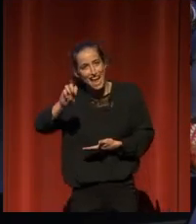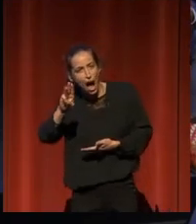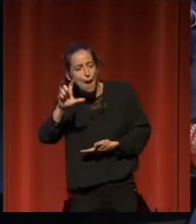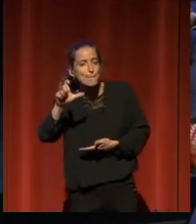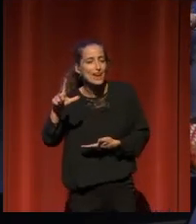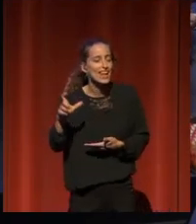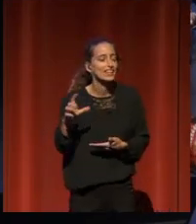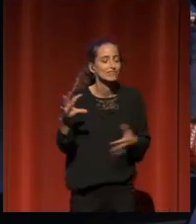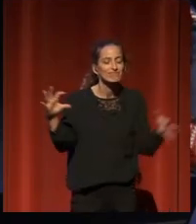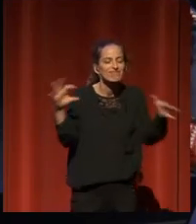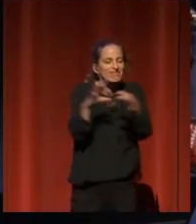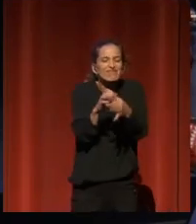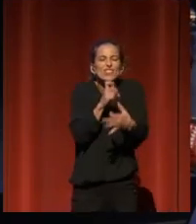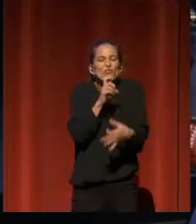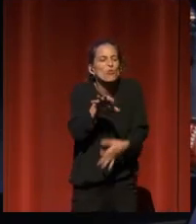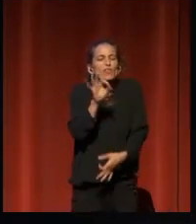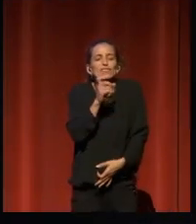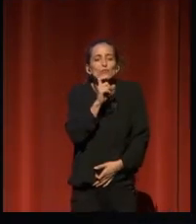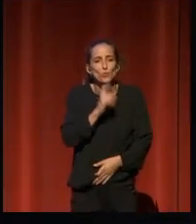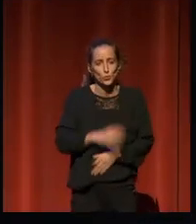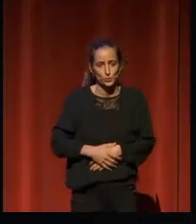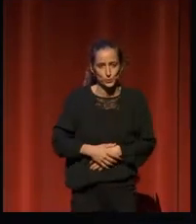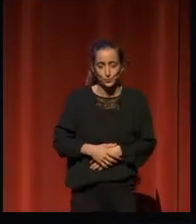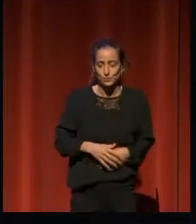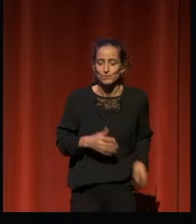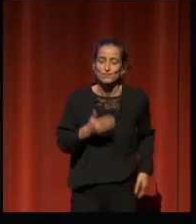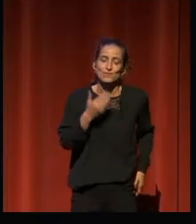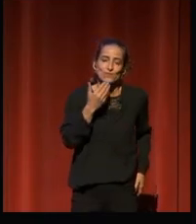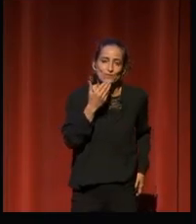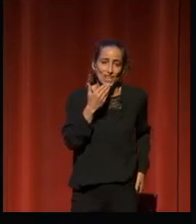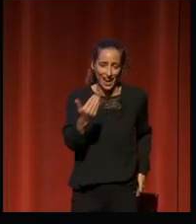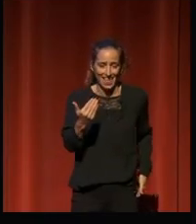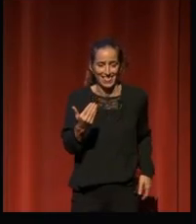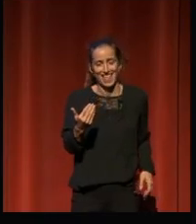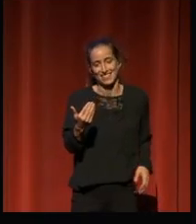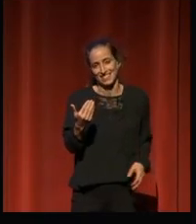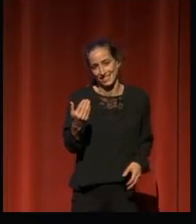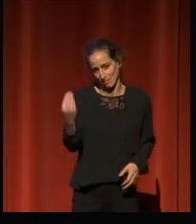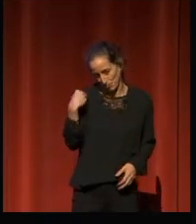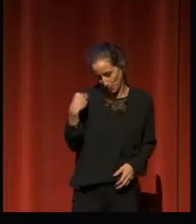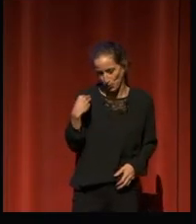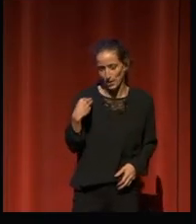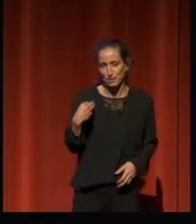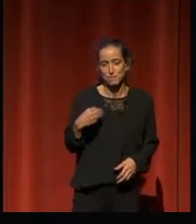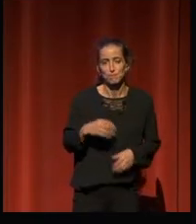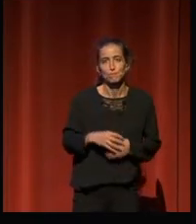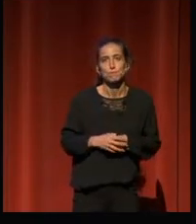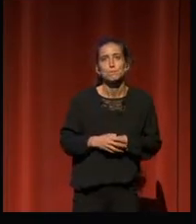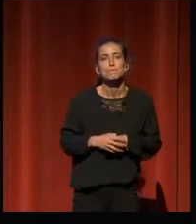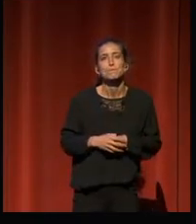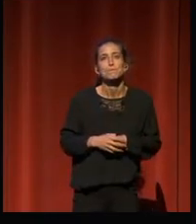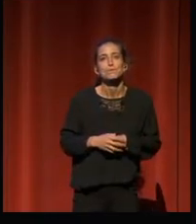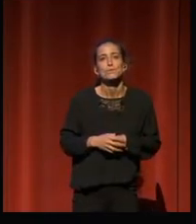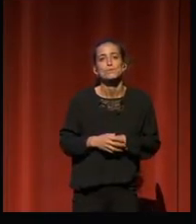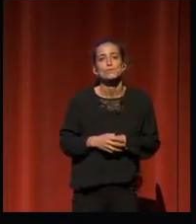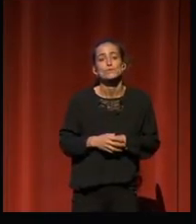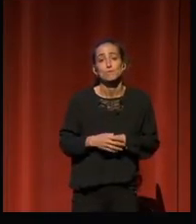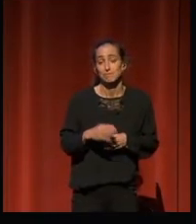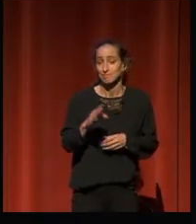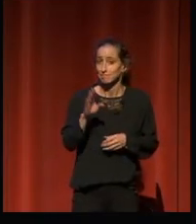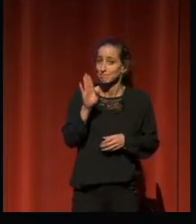tomó esa decisión Gracias por la pregunta como he